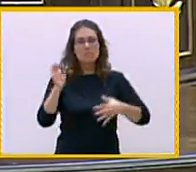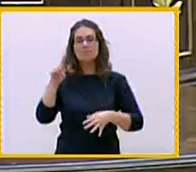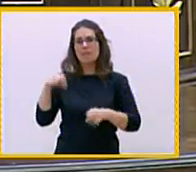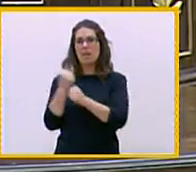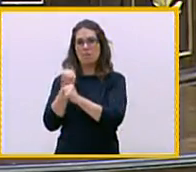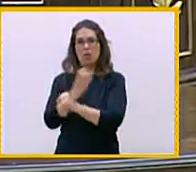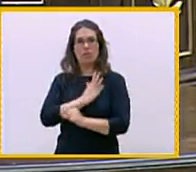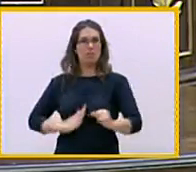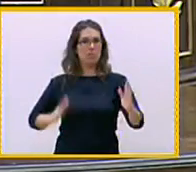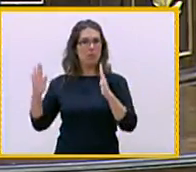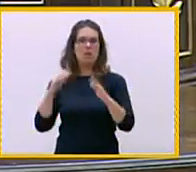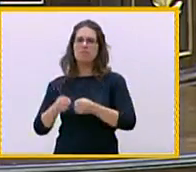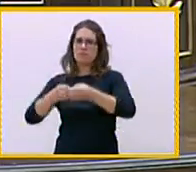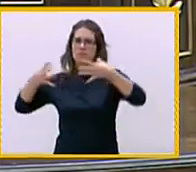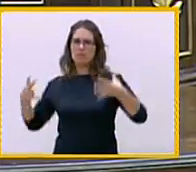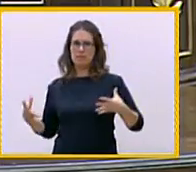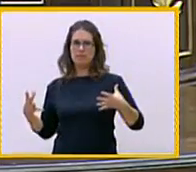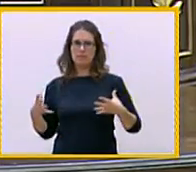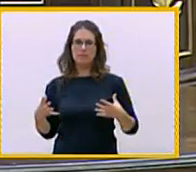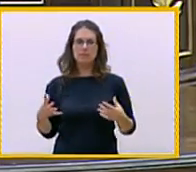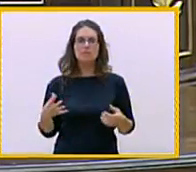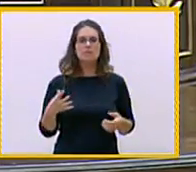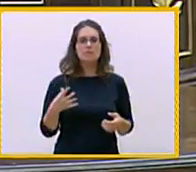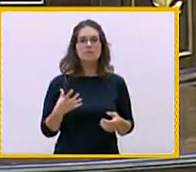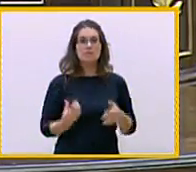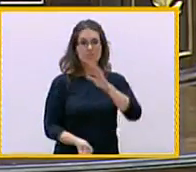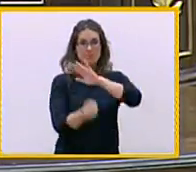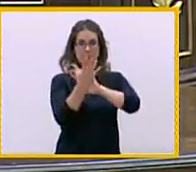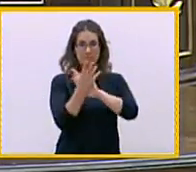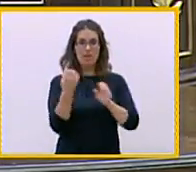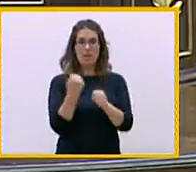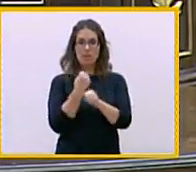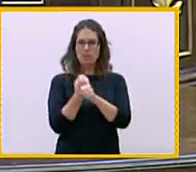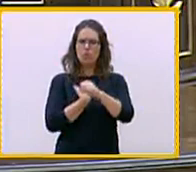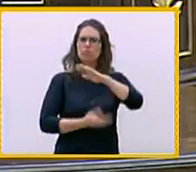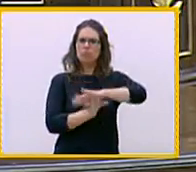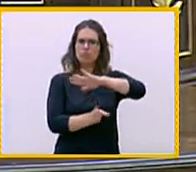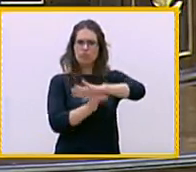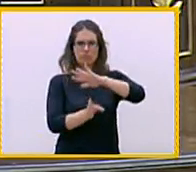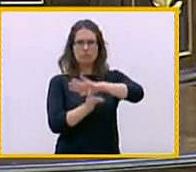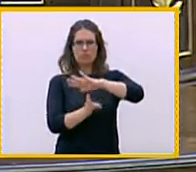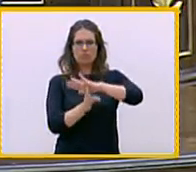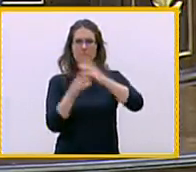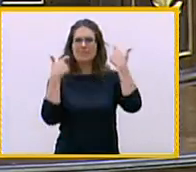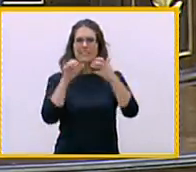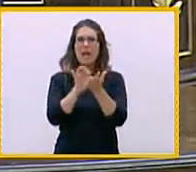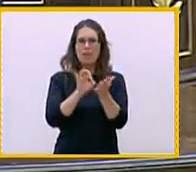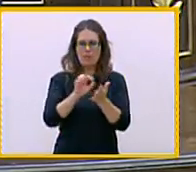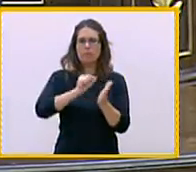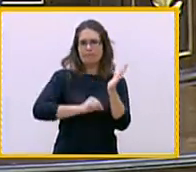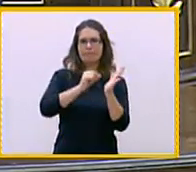y la creación neta de empleo se mantiene por segundo trimestre consecutivo en el sector servicios, que representa